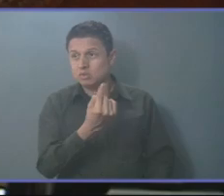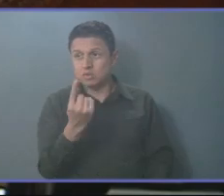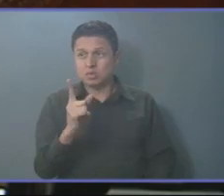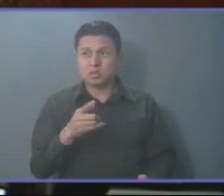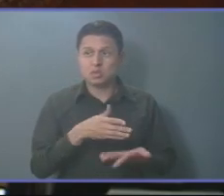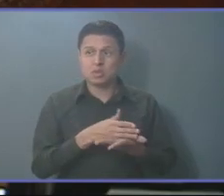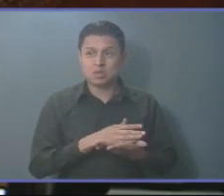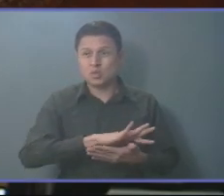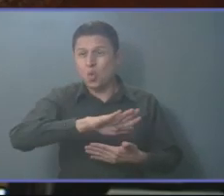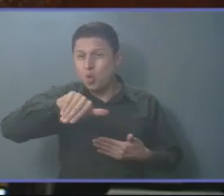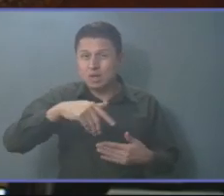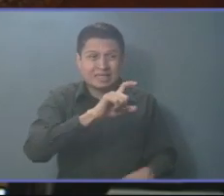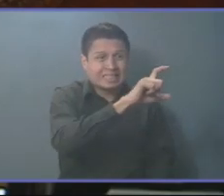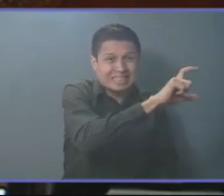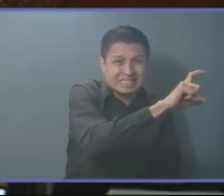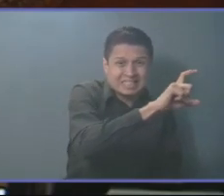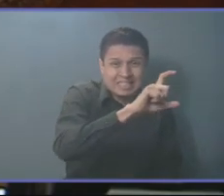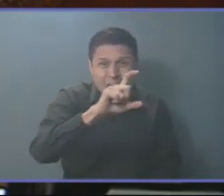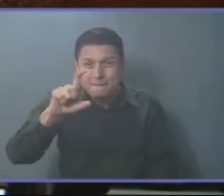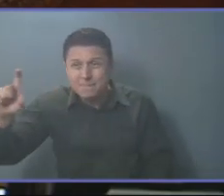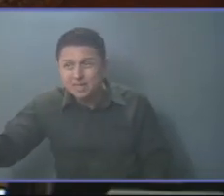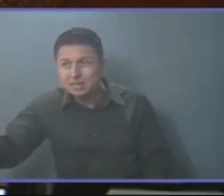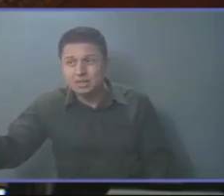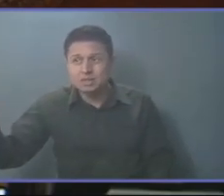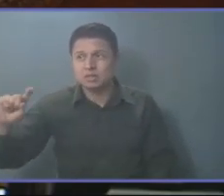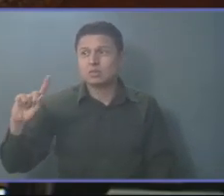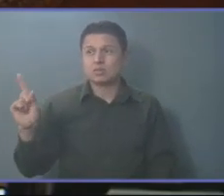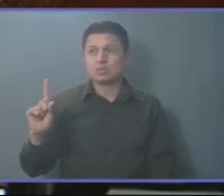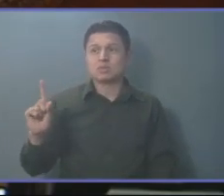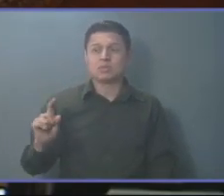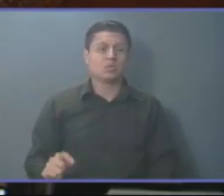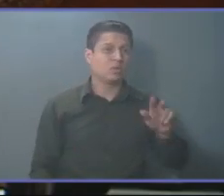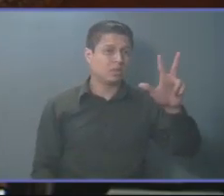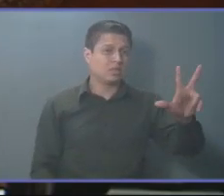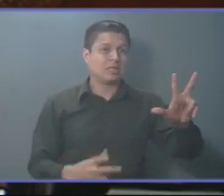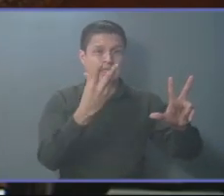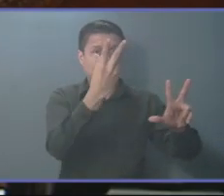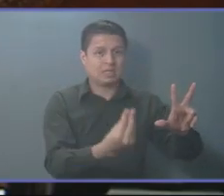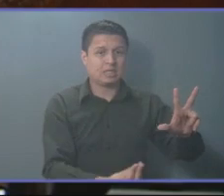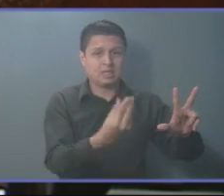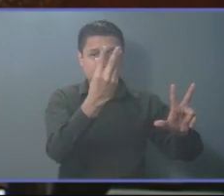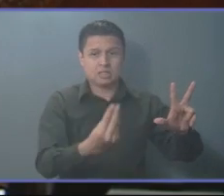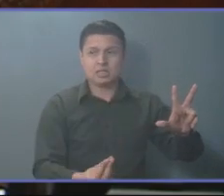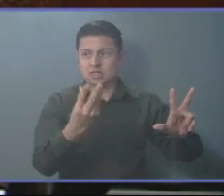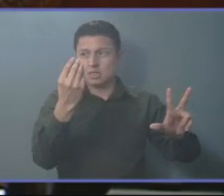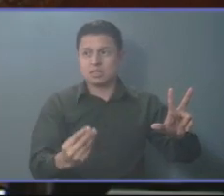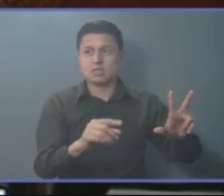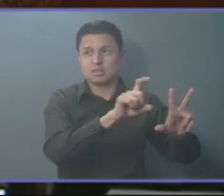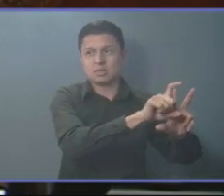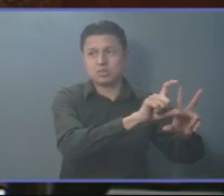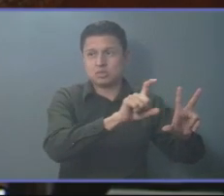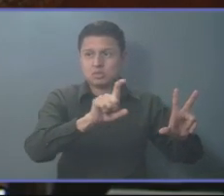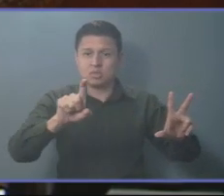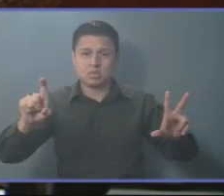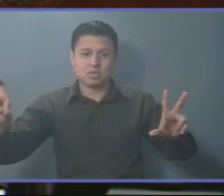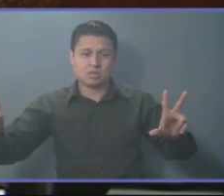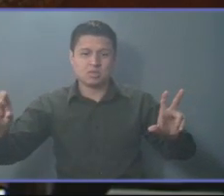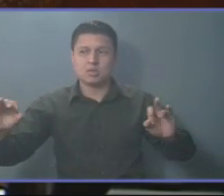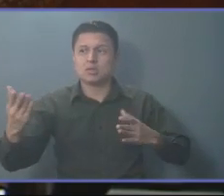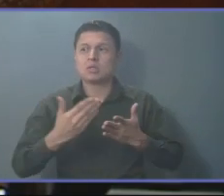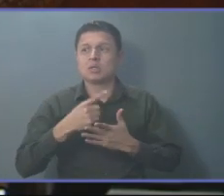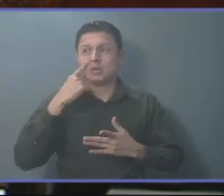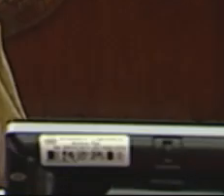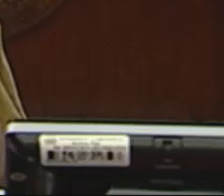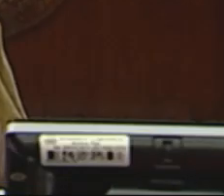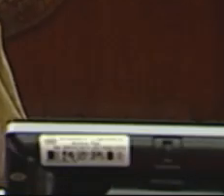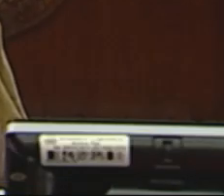en forma consecutiva 3 días a la semana. Además, se promoverá la entrega a domicilio